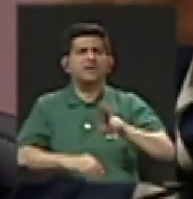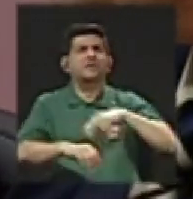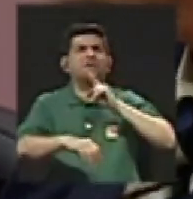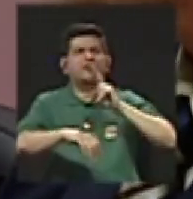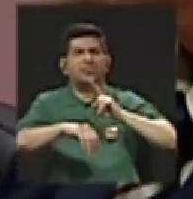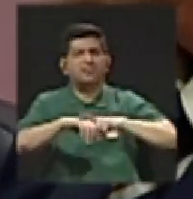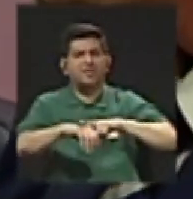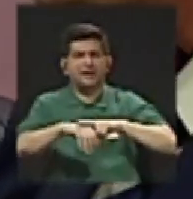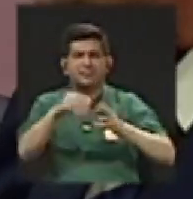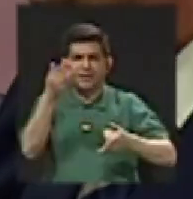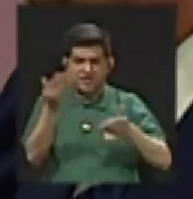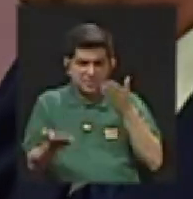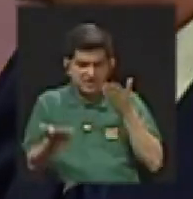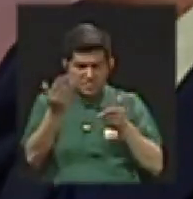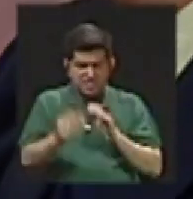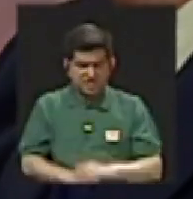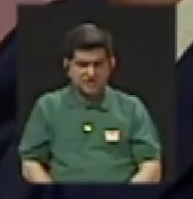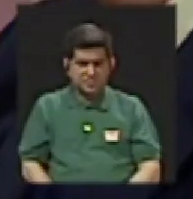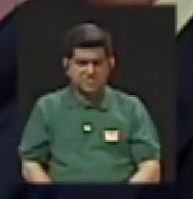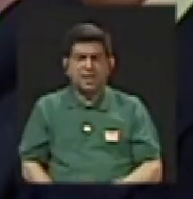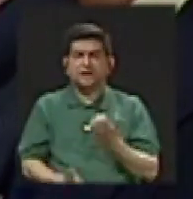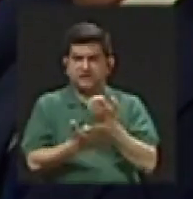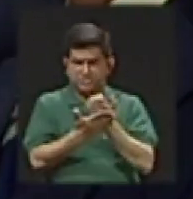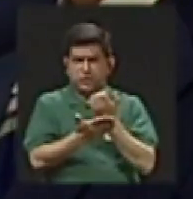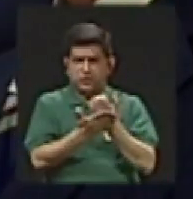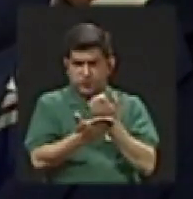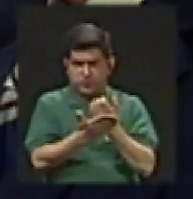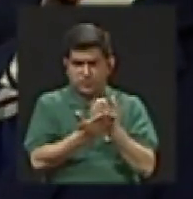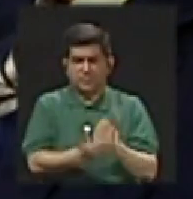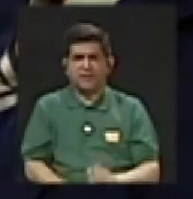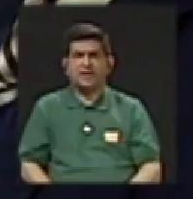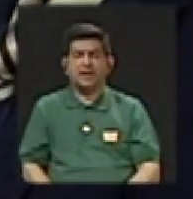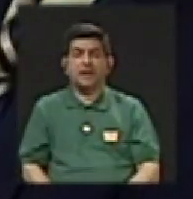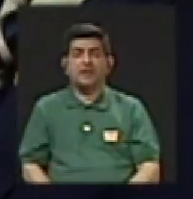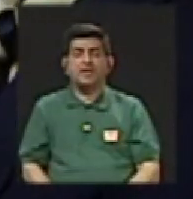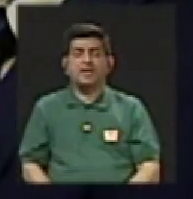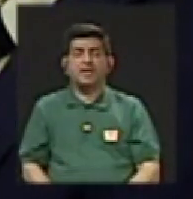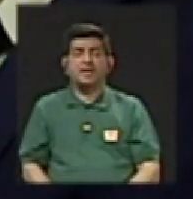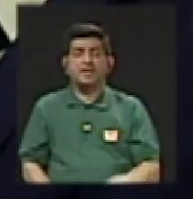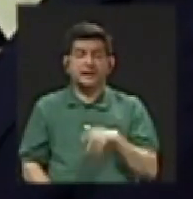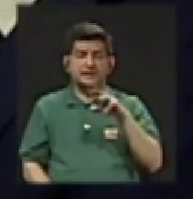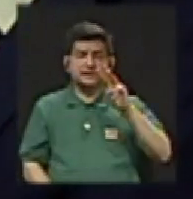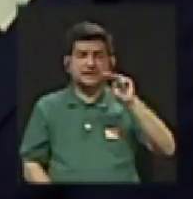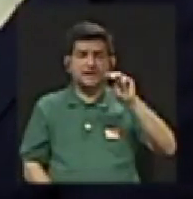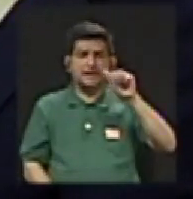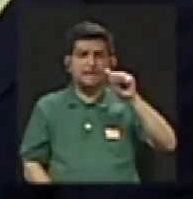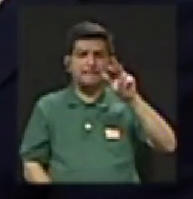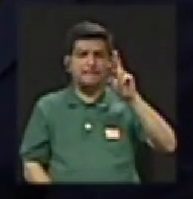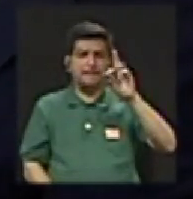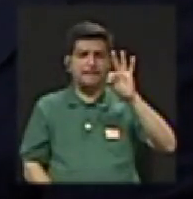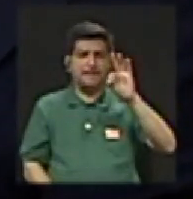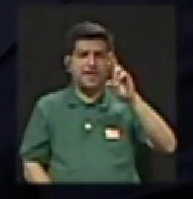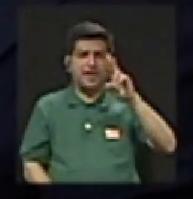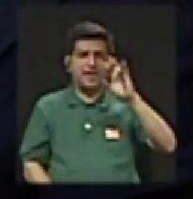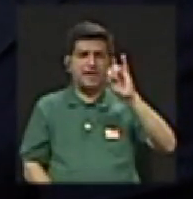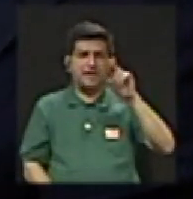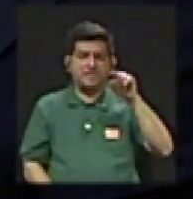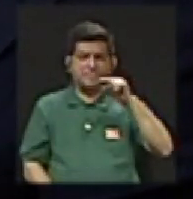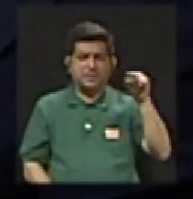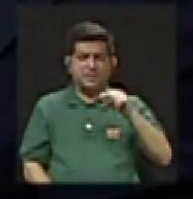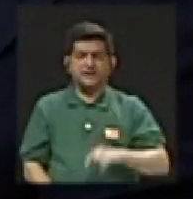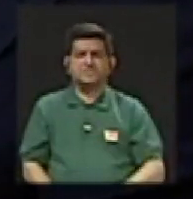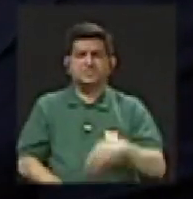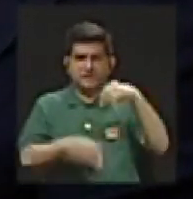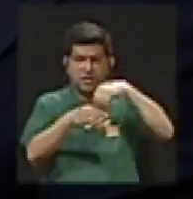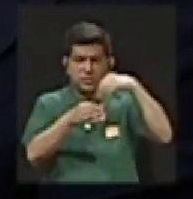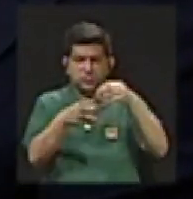generalmente, por lo menos en la rama de la economía, como la matriz de insumo-producto. Y en términos muy